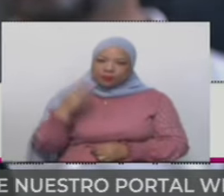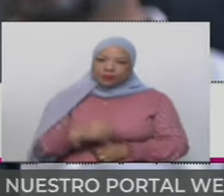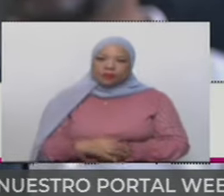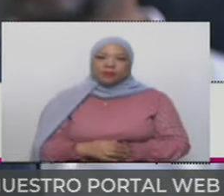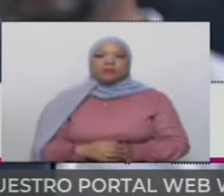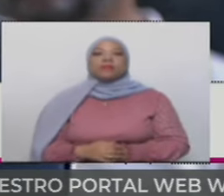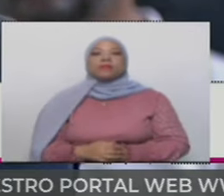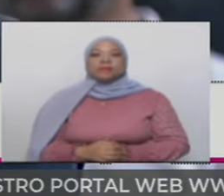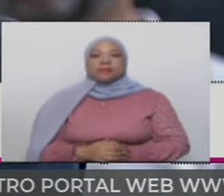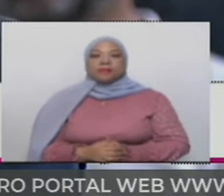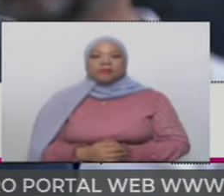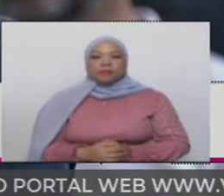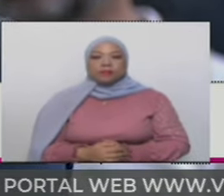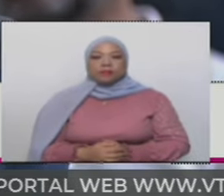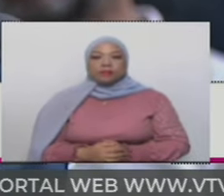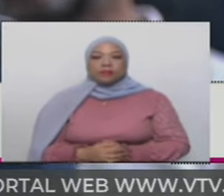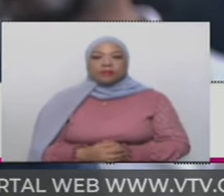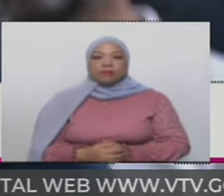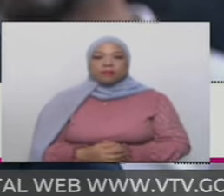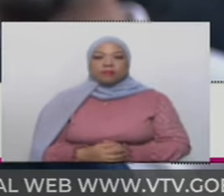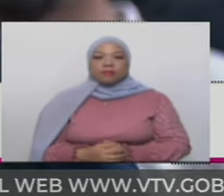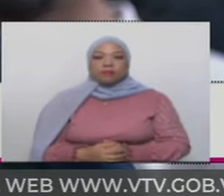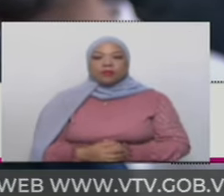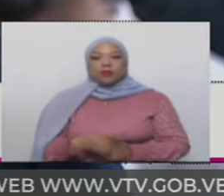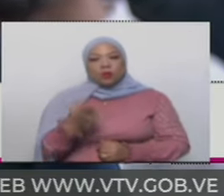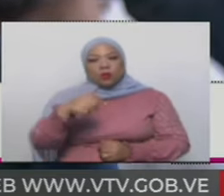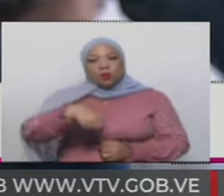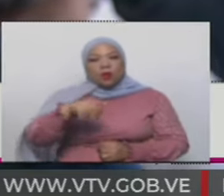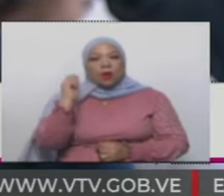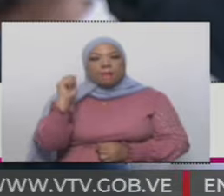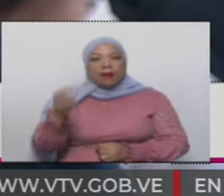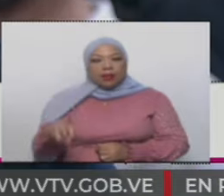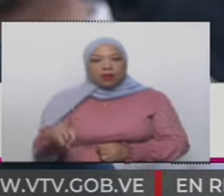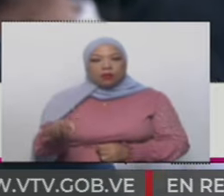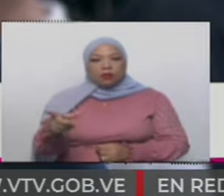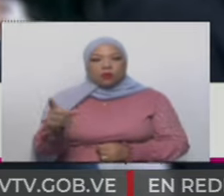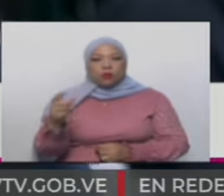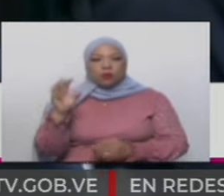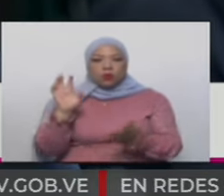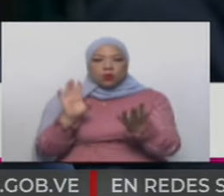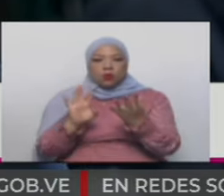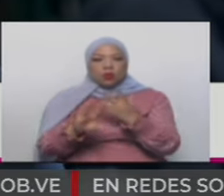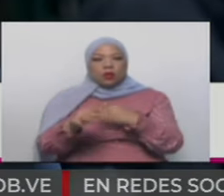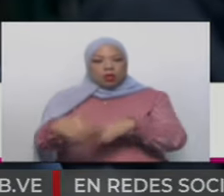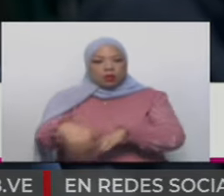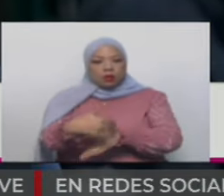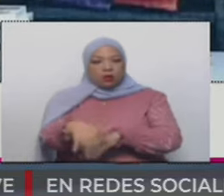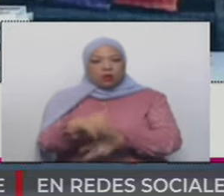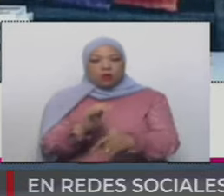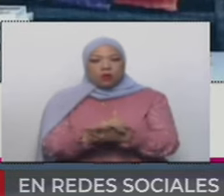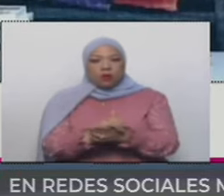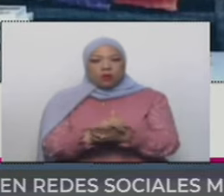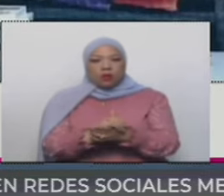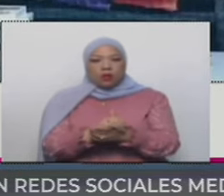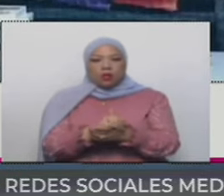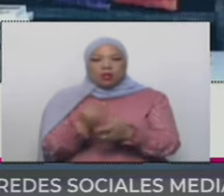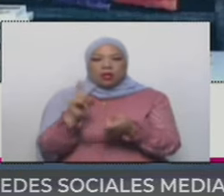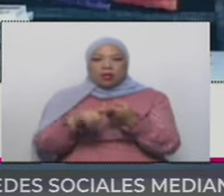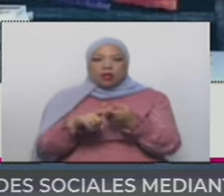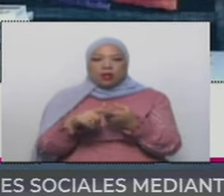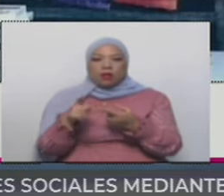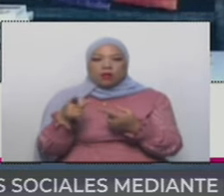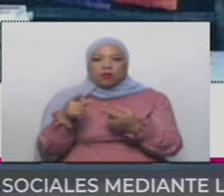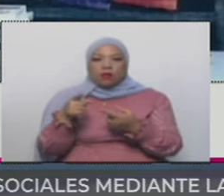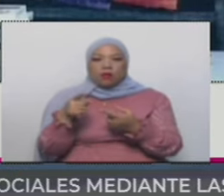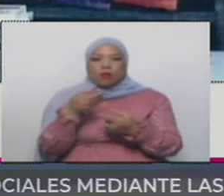Mira, hoy, viniendo de Petare, iba cruzando por una calle, venía conmigo Escalona en el carro también, y